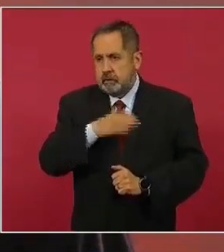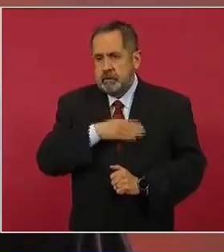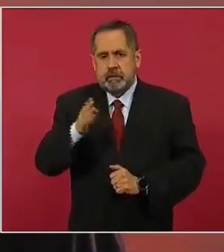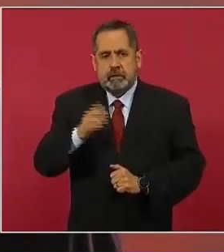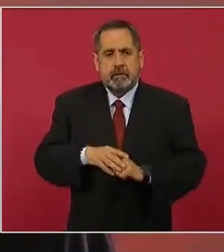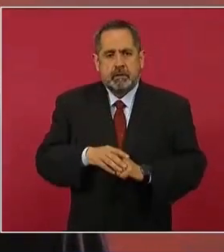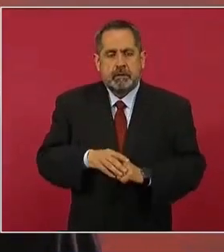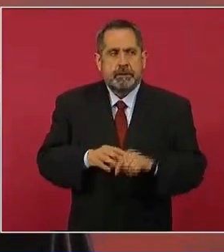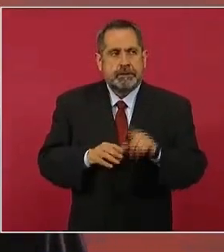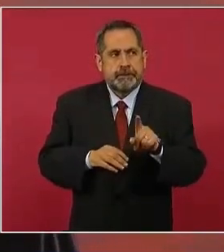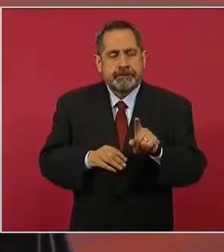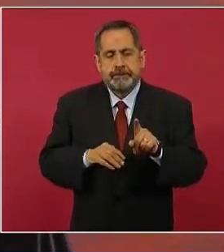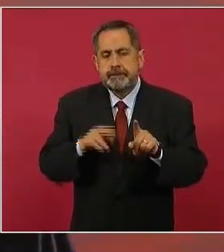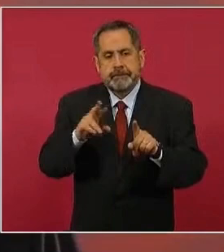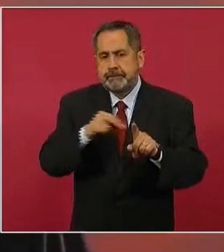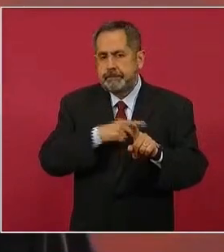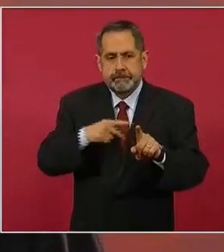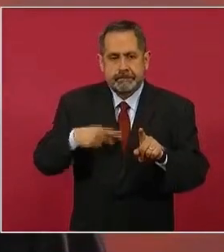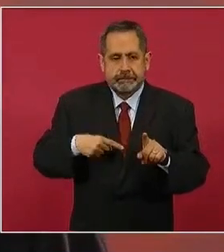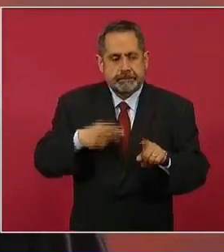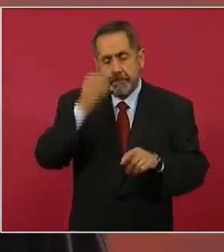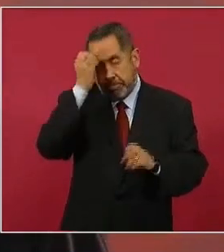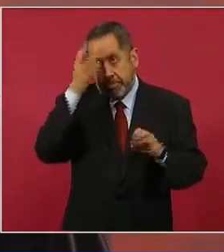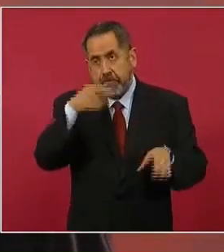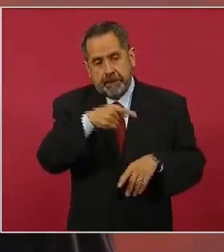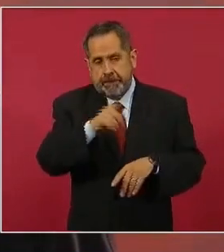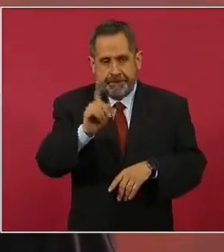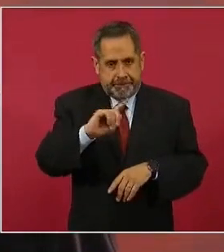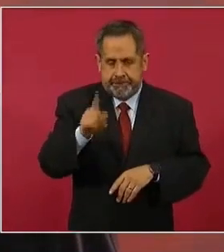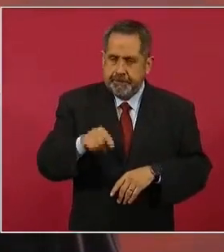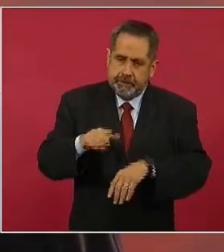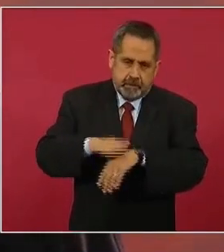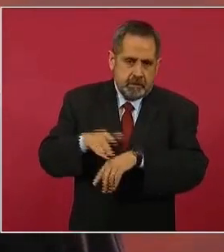porque no debemos de olvidarnos.